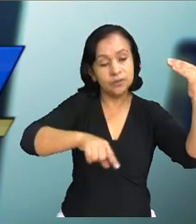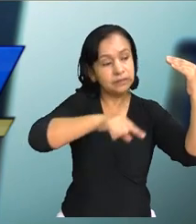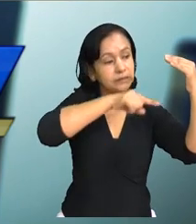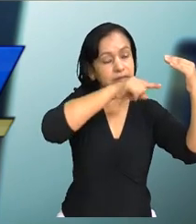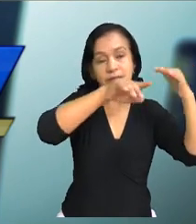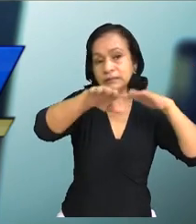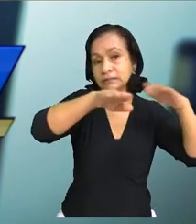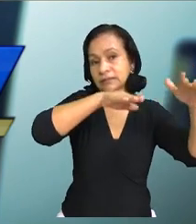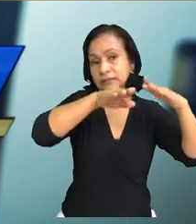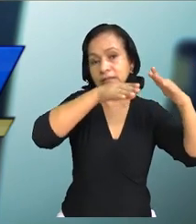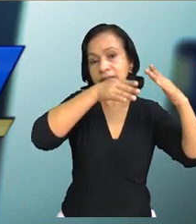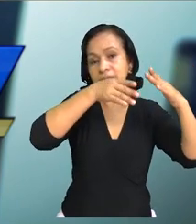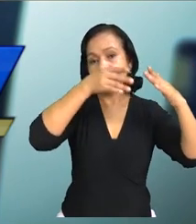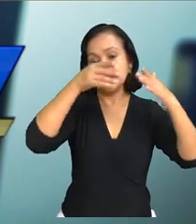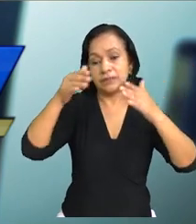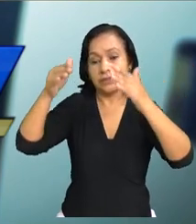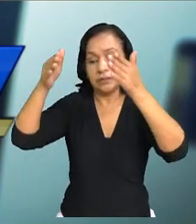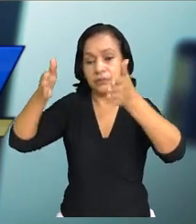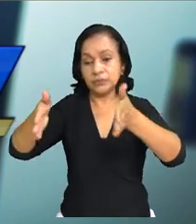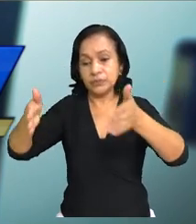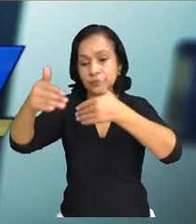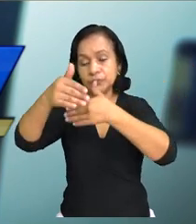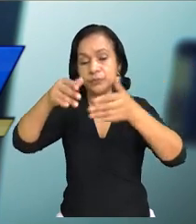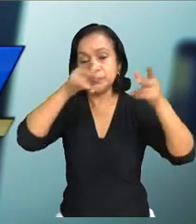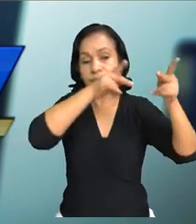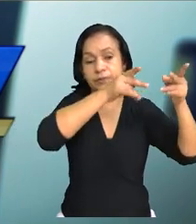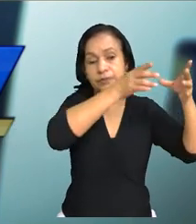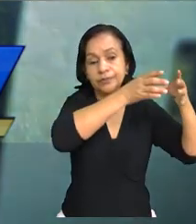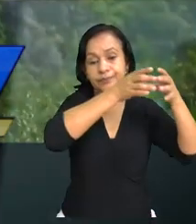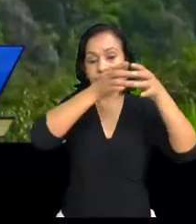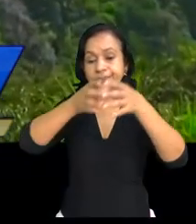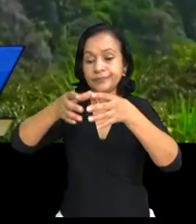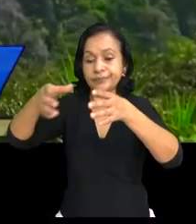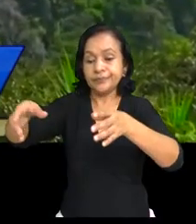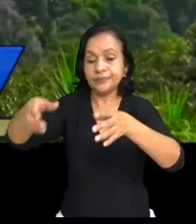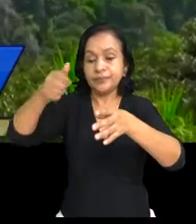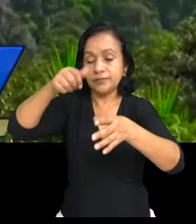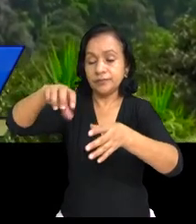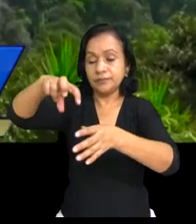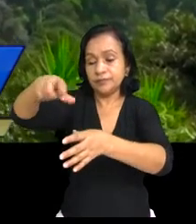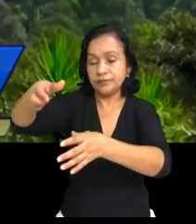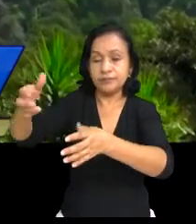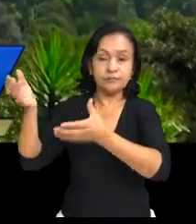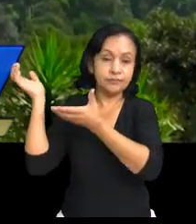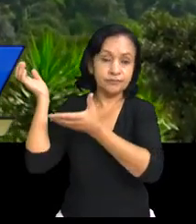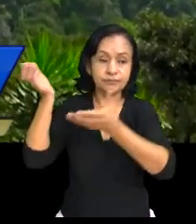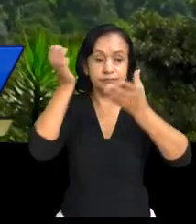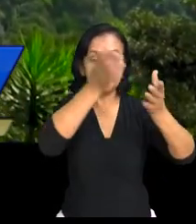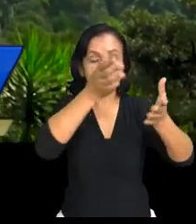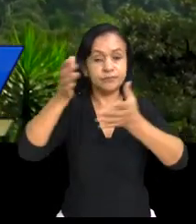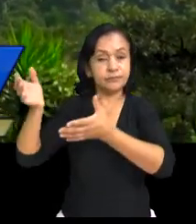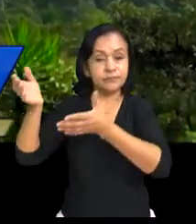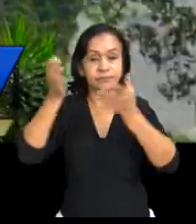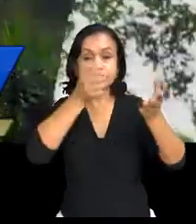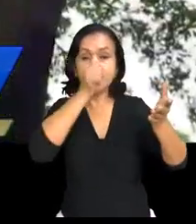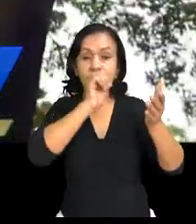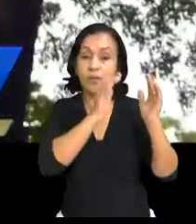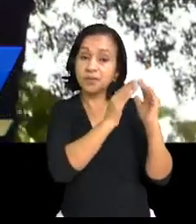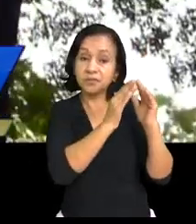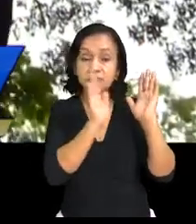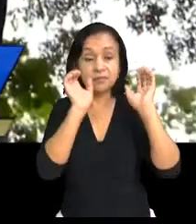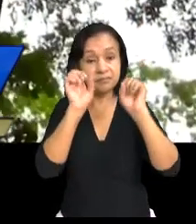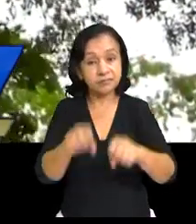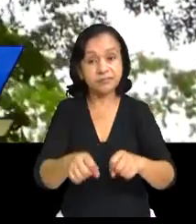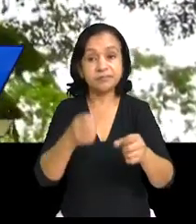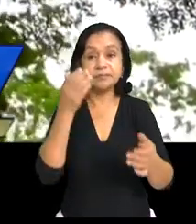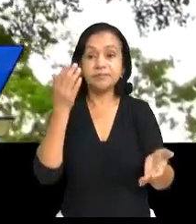Ok, claro. Entonces claro. ponemos puestos para que la gente, son grupos de pocas familias, 5 familias, 6 familias. Pero en general, el propósito nuestro es